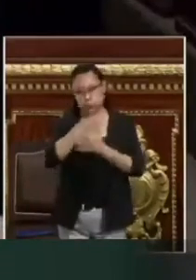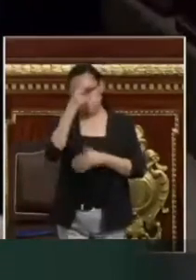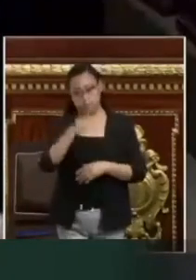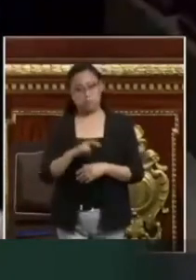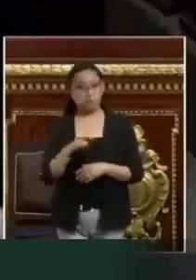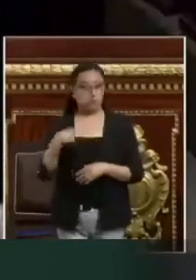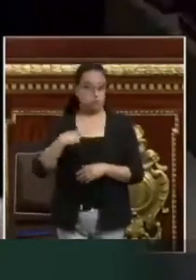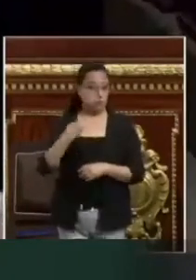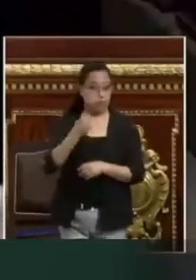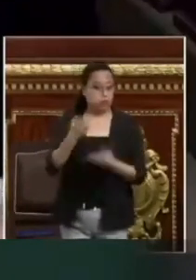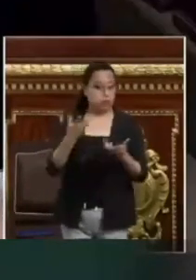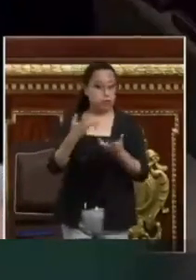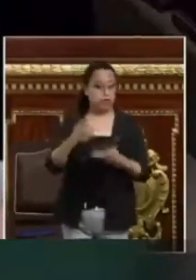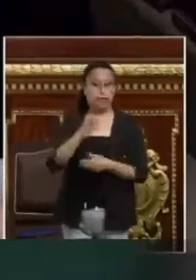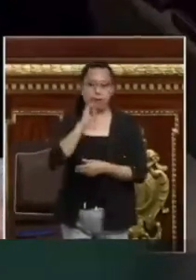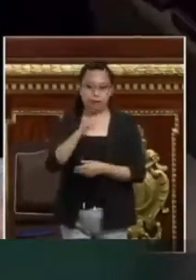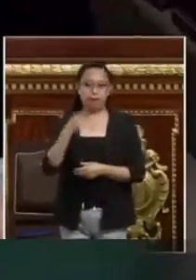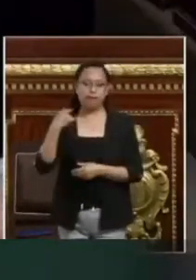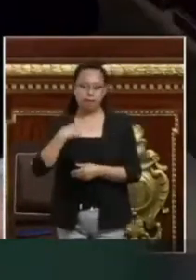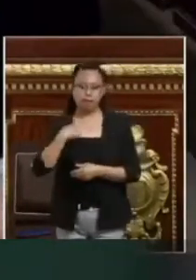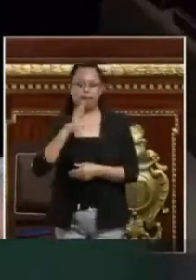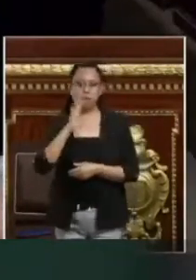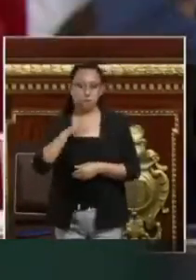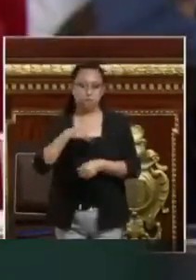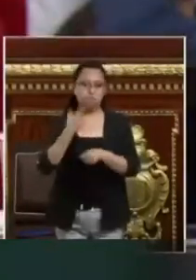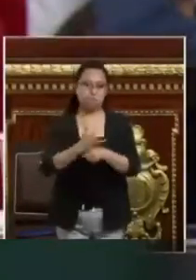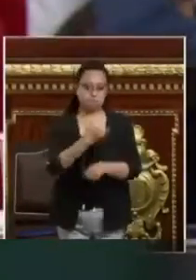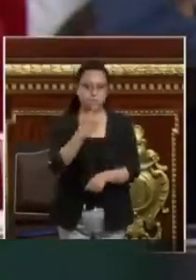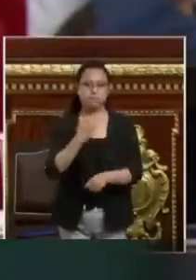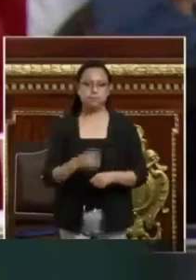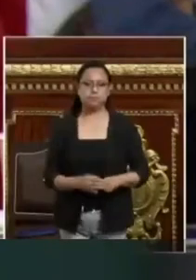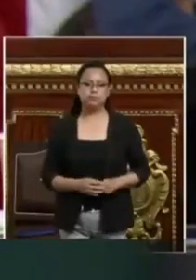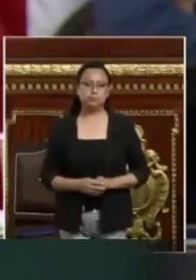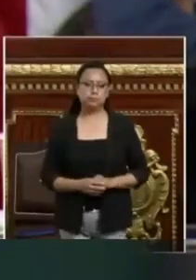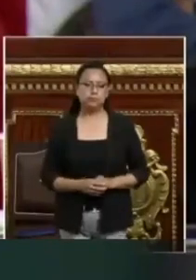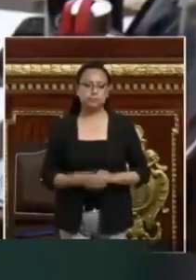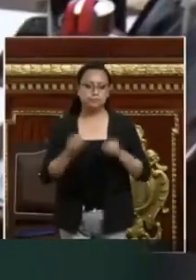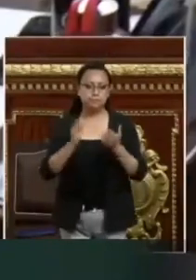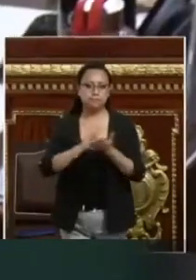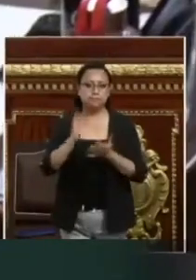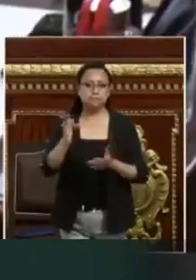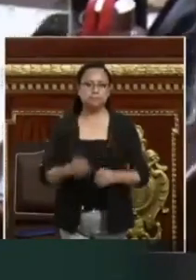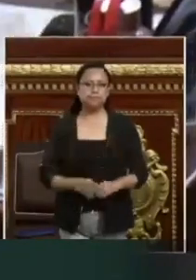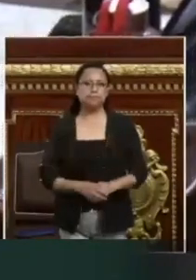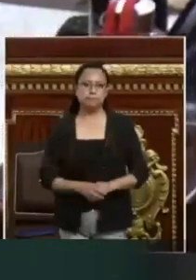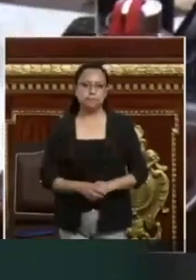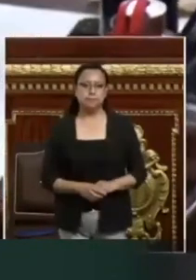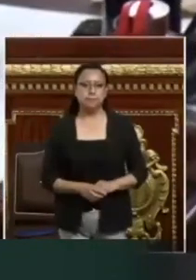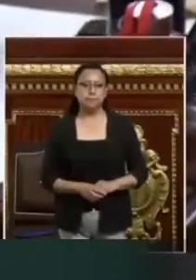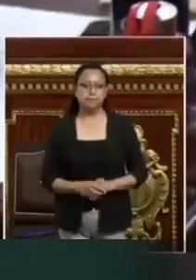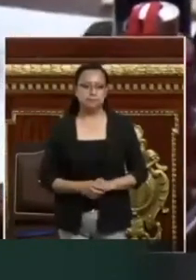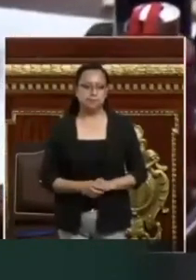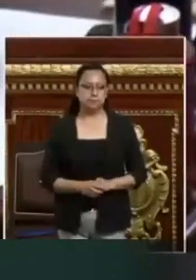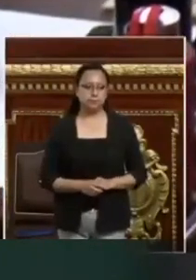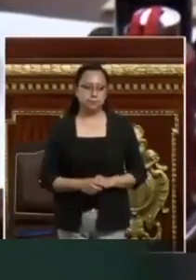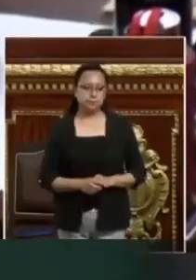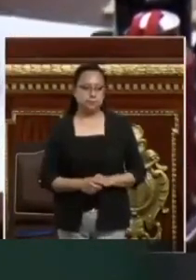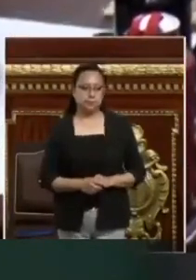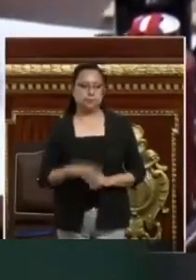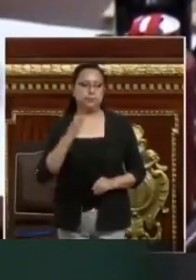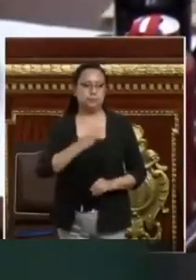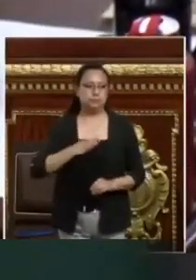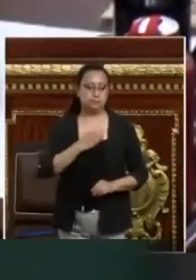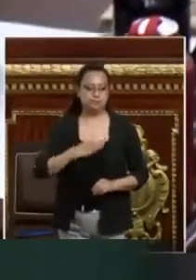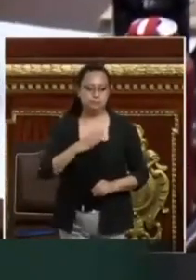Derechos Humanos de la Ciudad de México por un periodo de 5 años. Según el dictamen de la Comisión de Derechos Humanos, Lozano Valencia tiene experiencia como